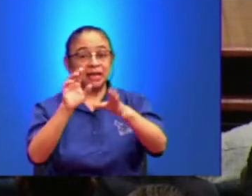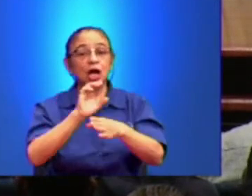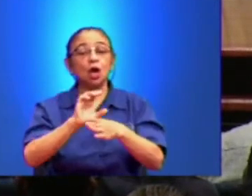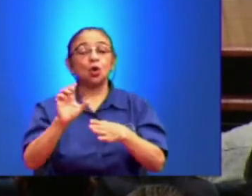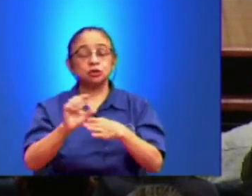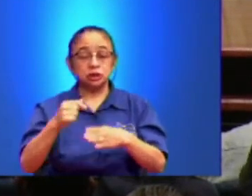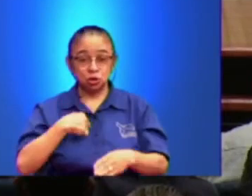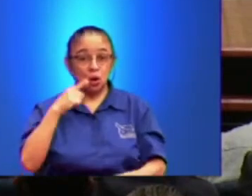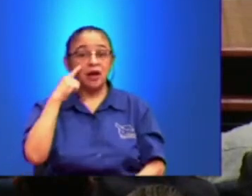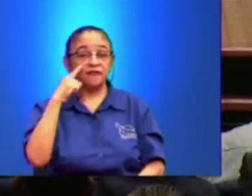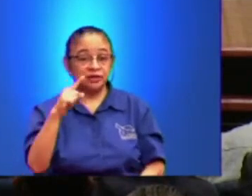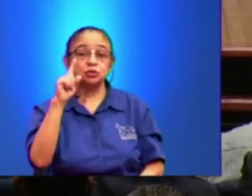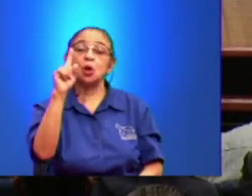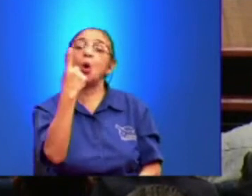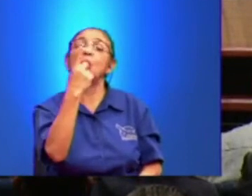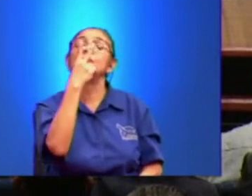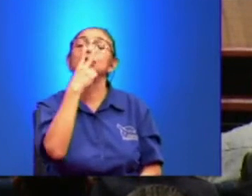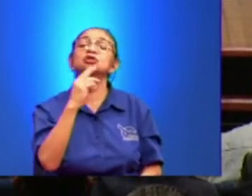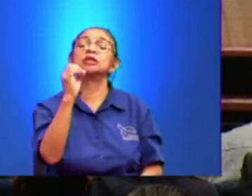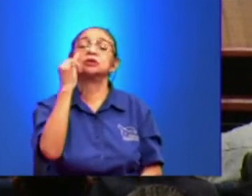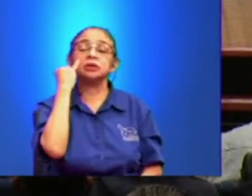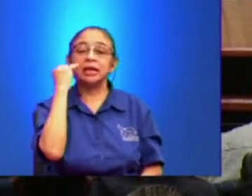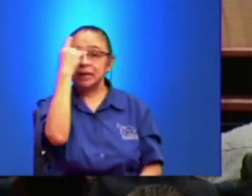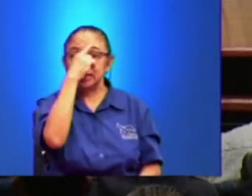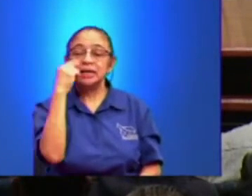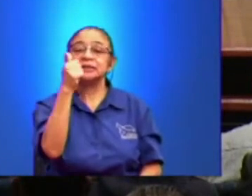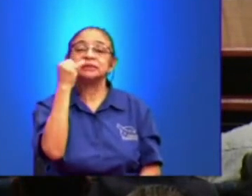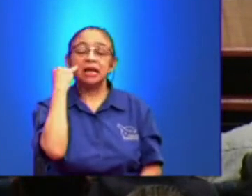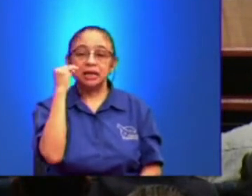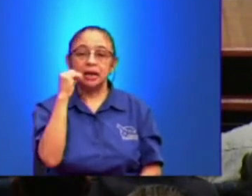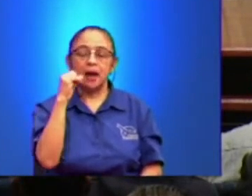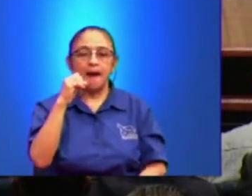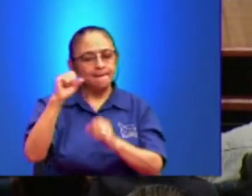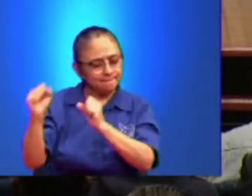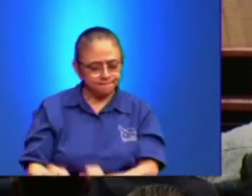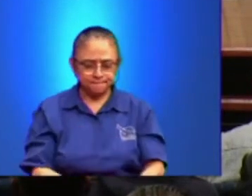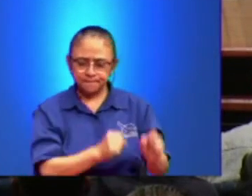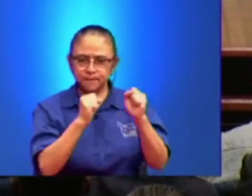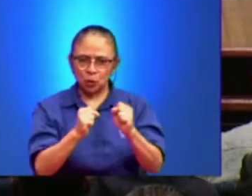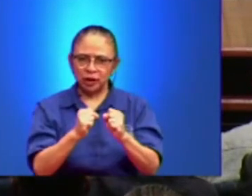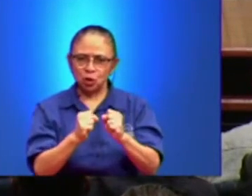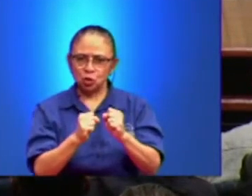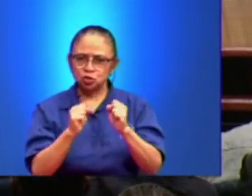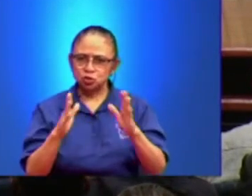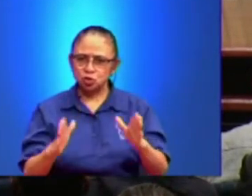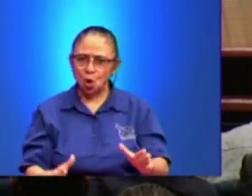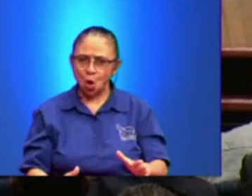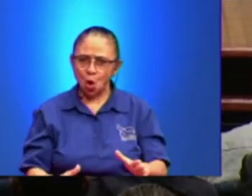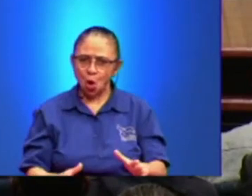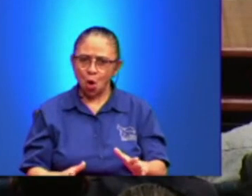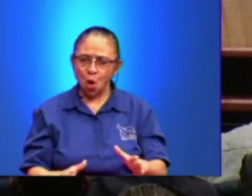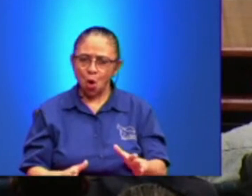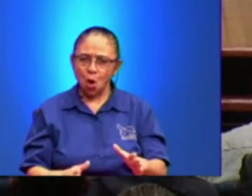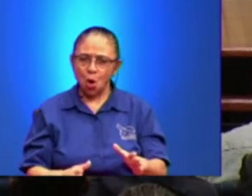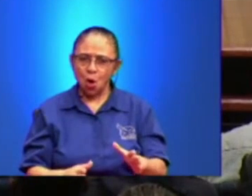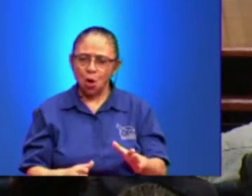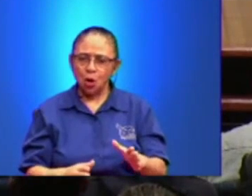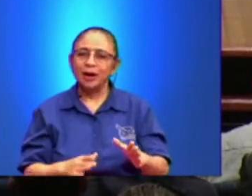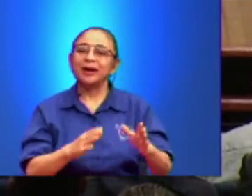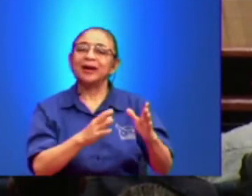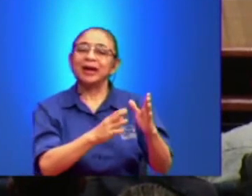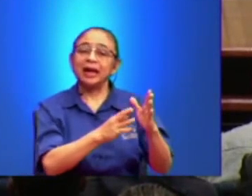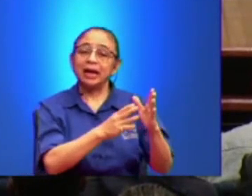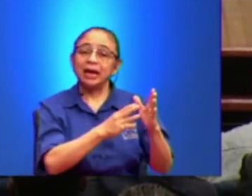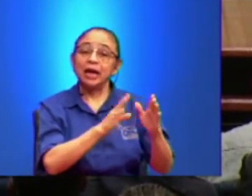yo he visto a uno de los hijos de esa y que es un hombre poderoso que no sé cuánto que por aquí pero dijo que toca bien